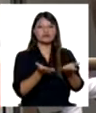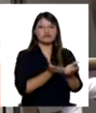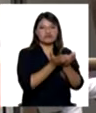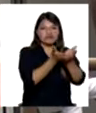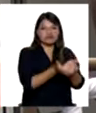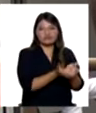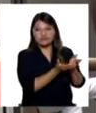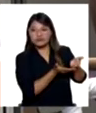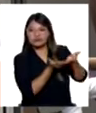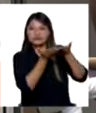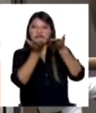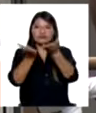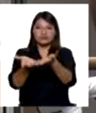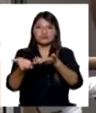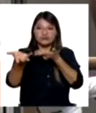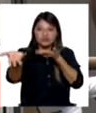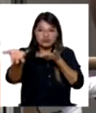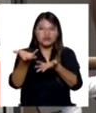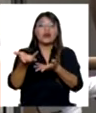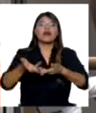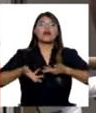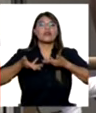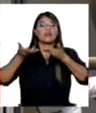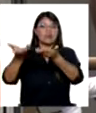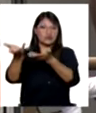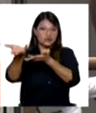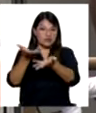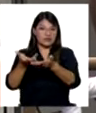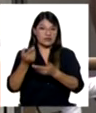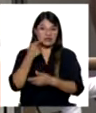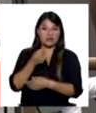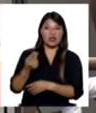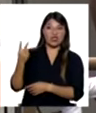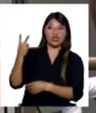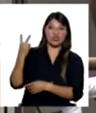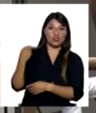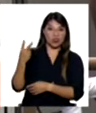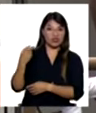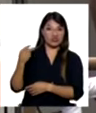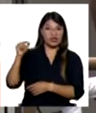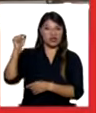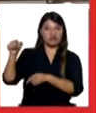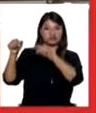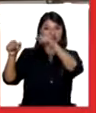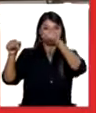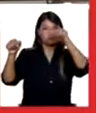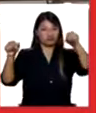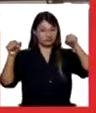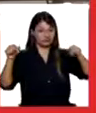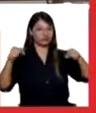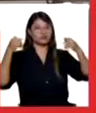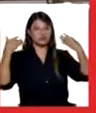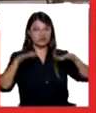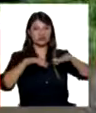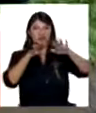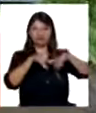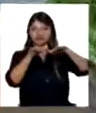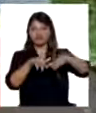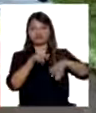Estas dos naves se suman a las 12 itinerantes que ya están